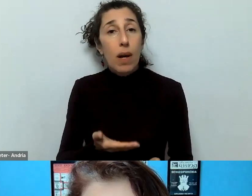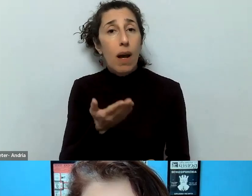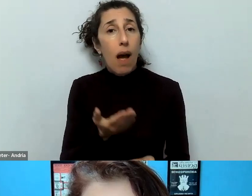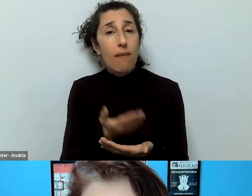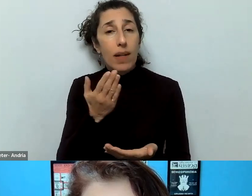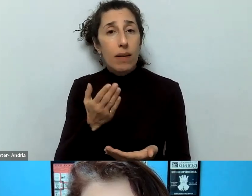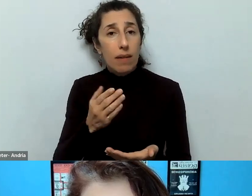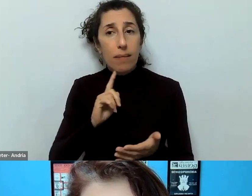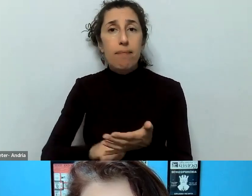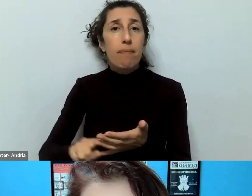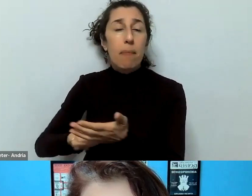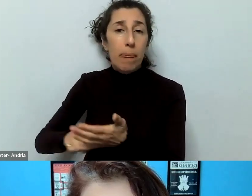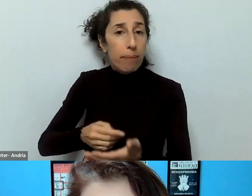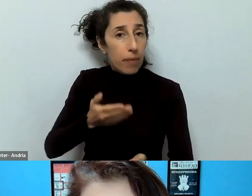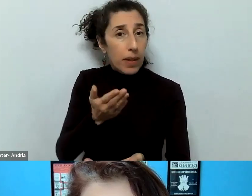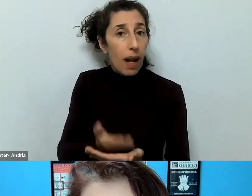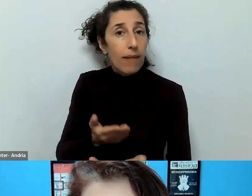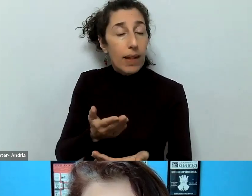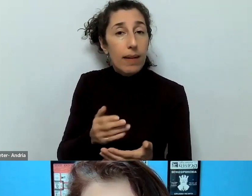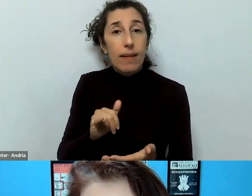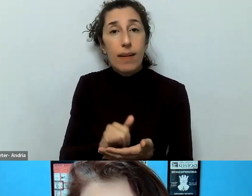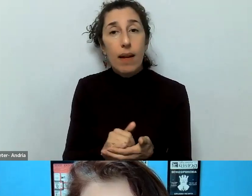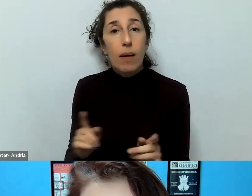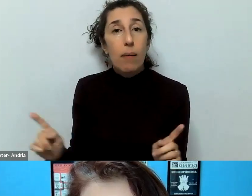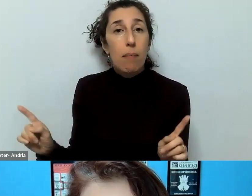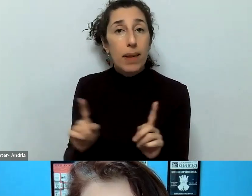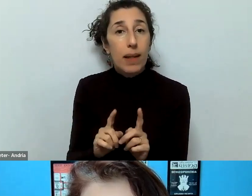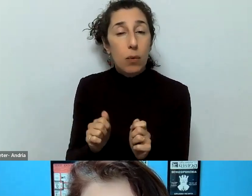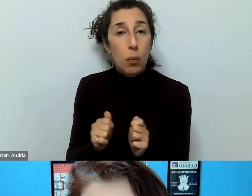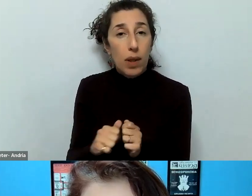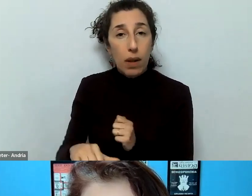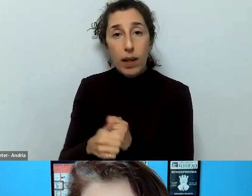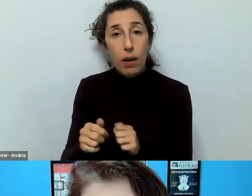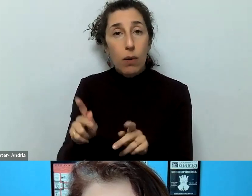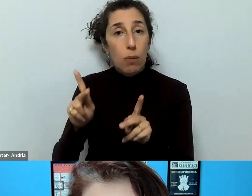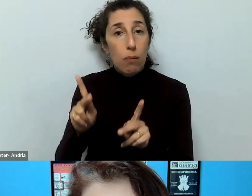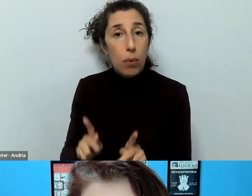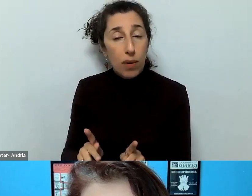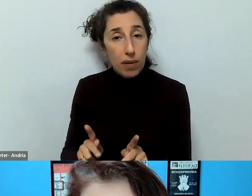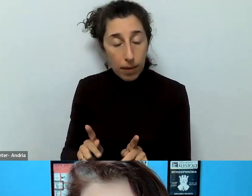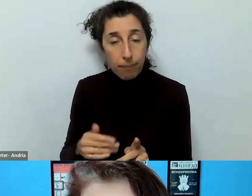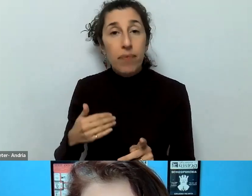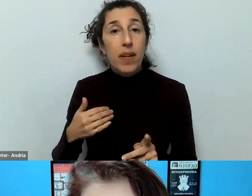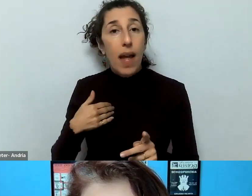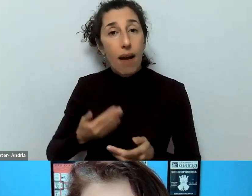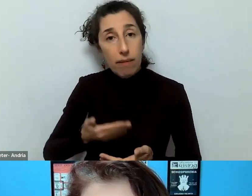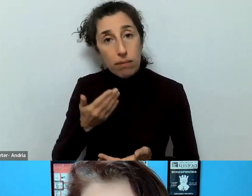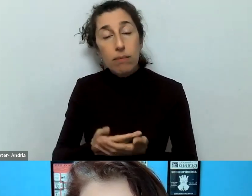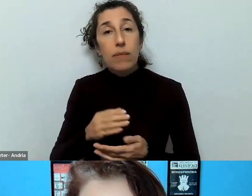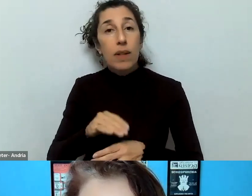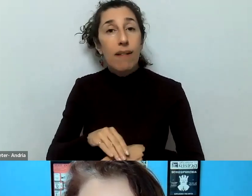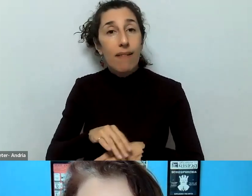simplemente estando con la otra persona puede traer sanidad. Nuestro sistema nervioso responde